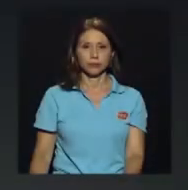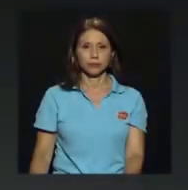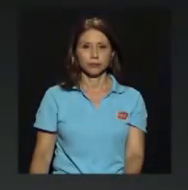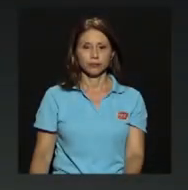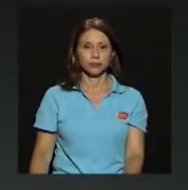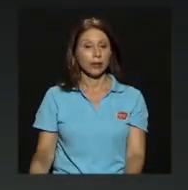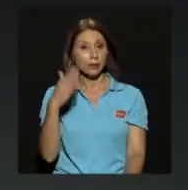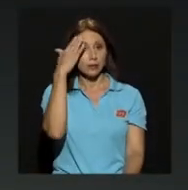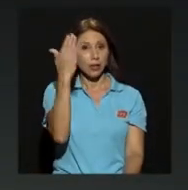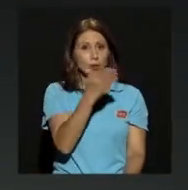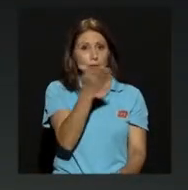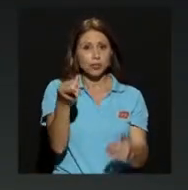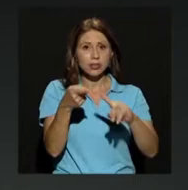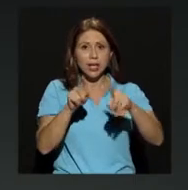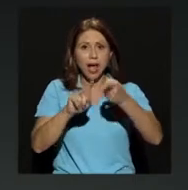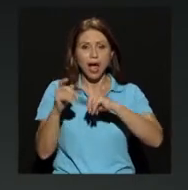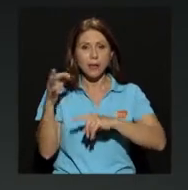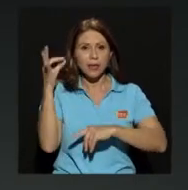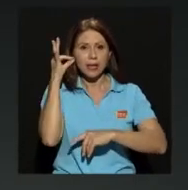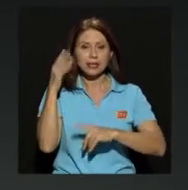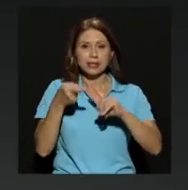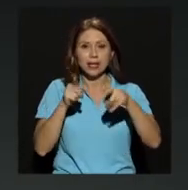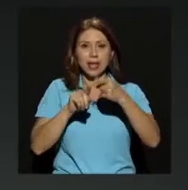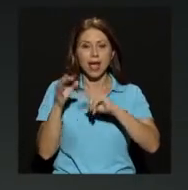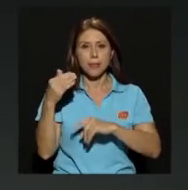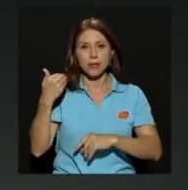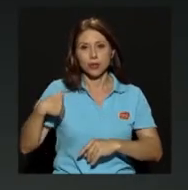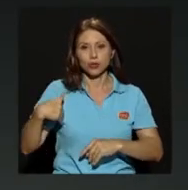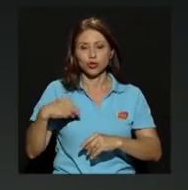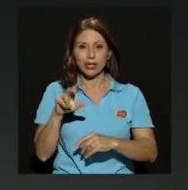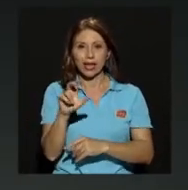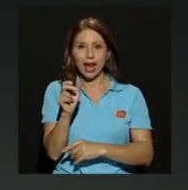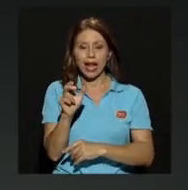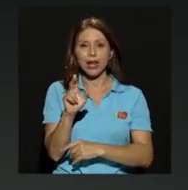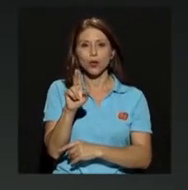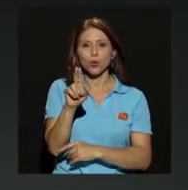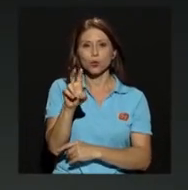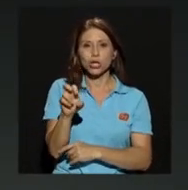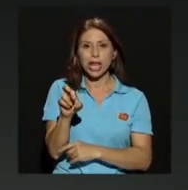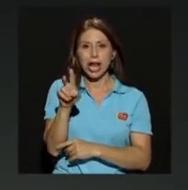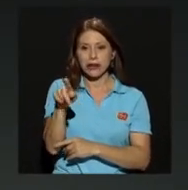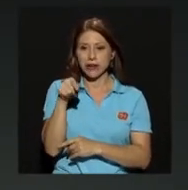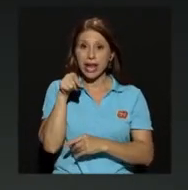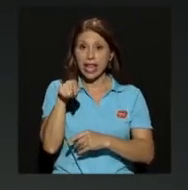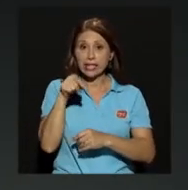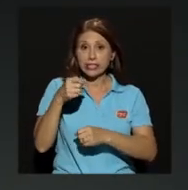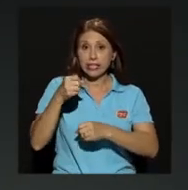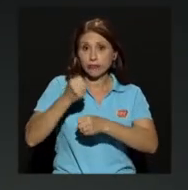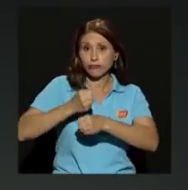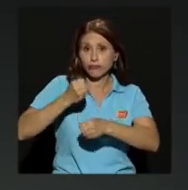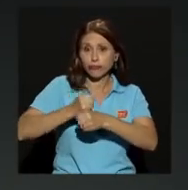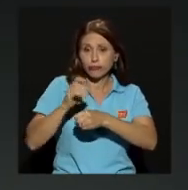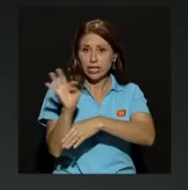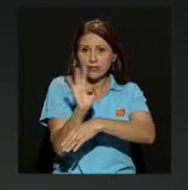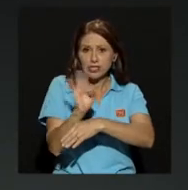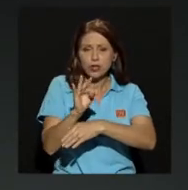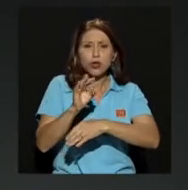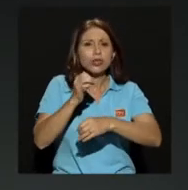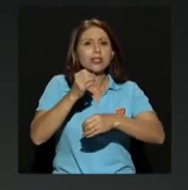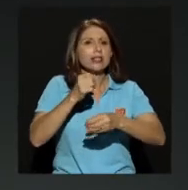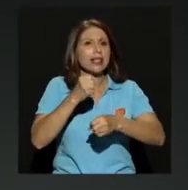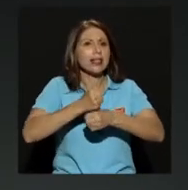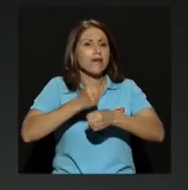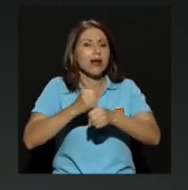los saludamos amigas y amigos de canal poseer este medio televisivo que se paga con los impuestos que tributan